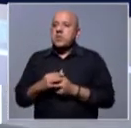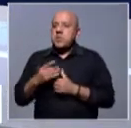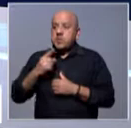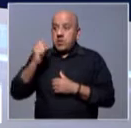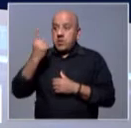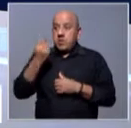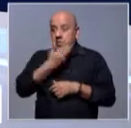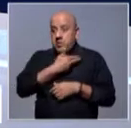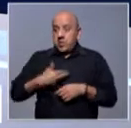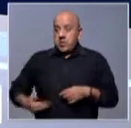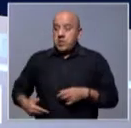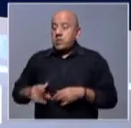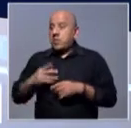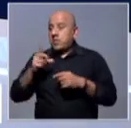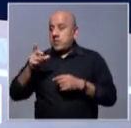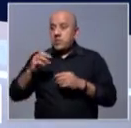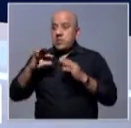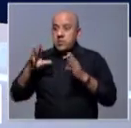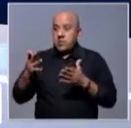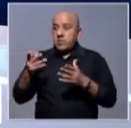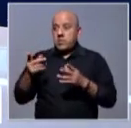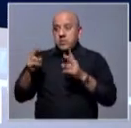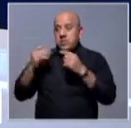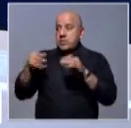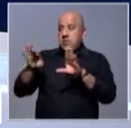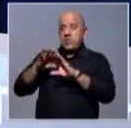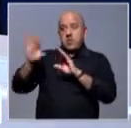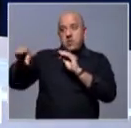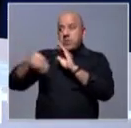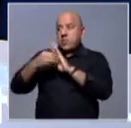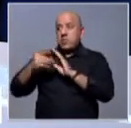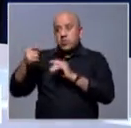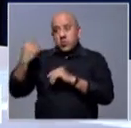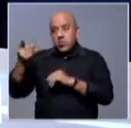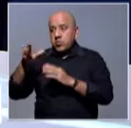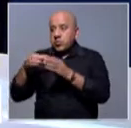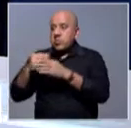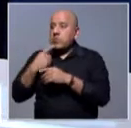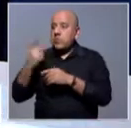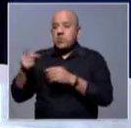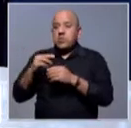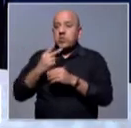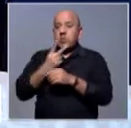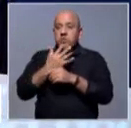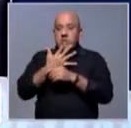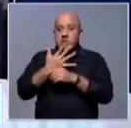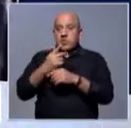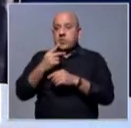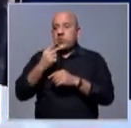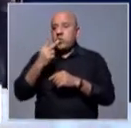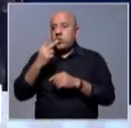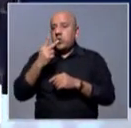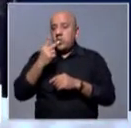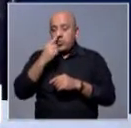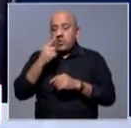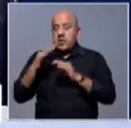primer gobierno hubo claramente una cerrada negativa a incluir propuestas de otros partidos primer gobierno de vázquez 2005-2010 y el segundo